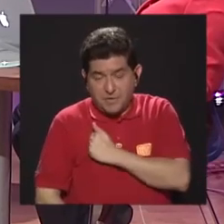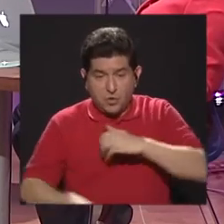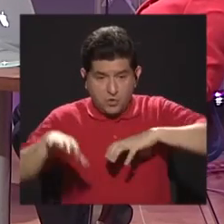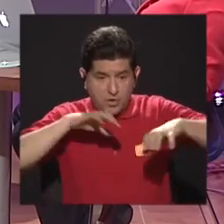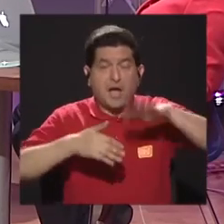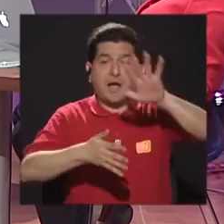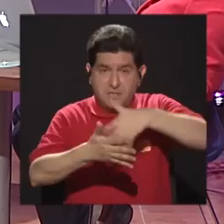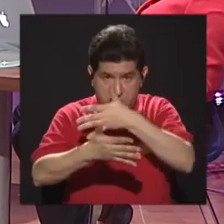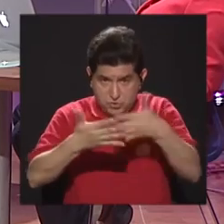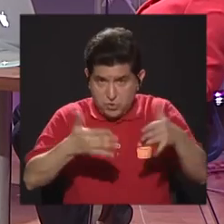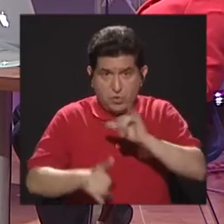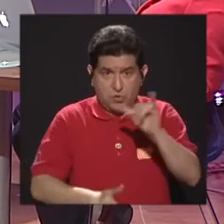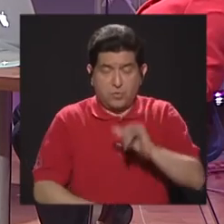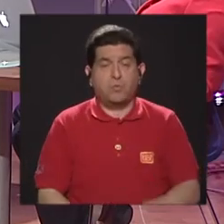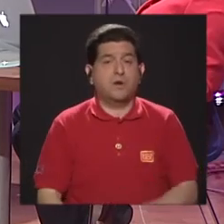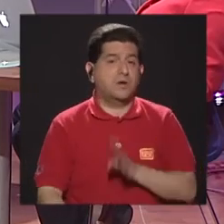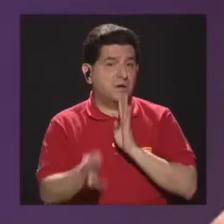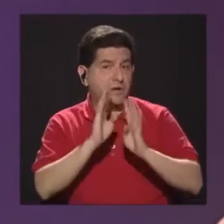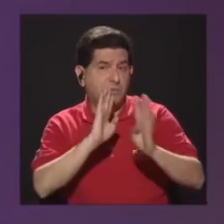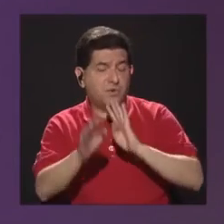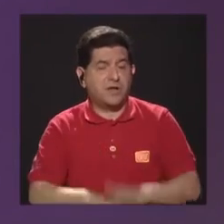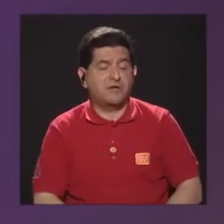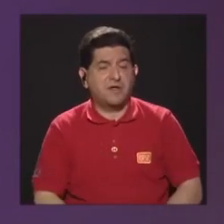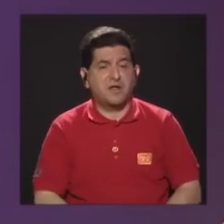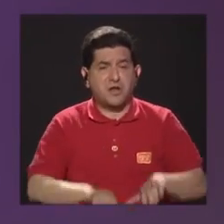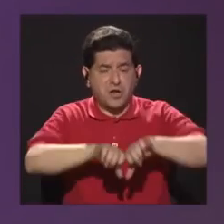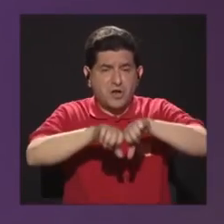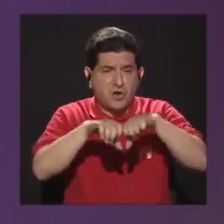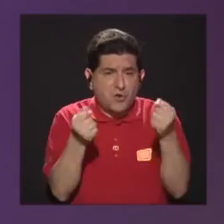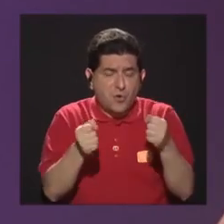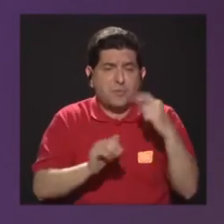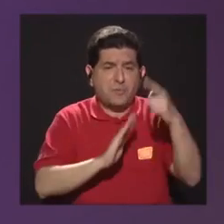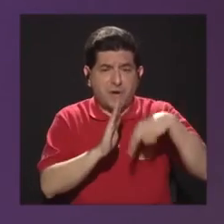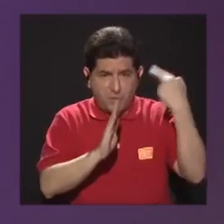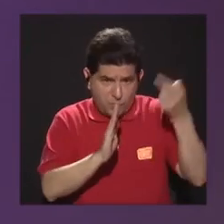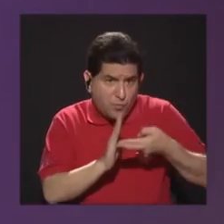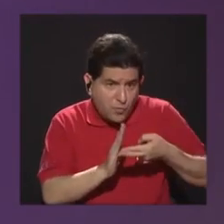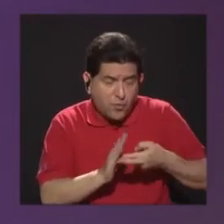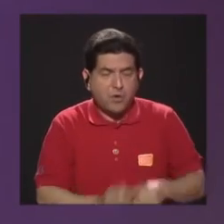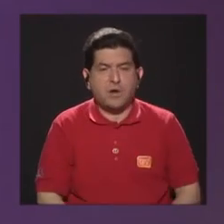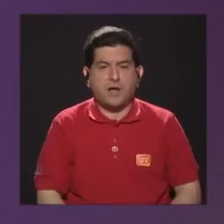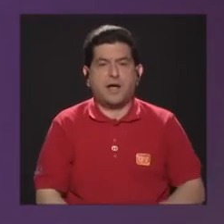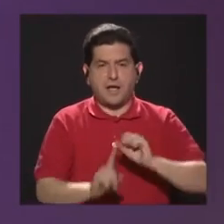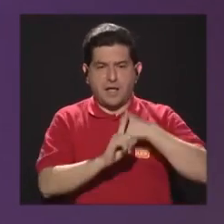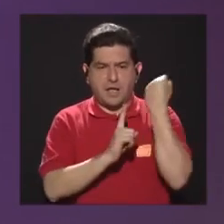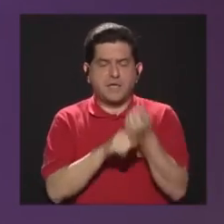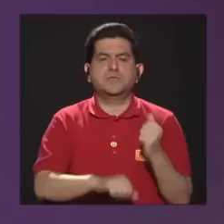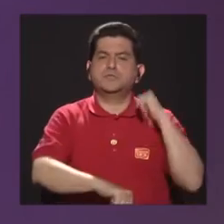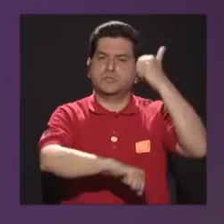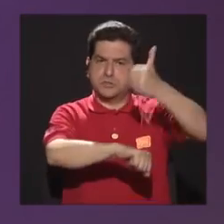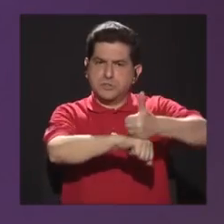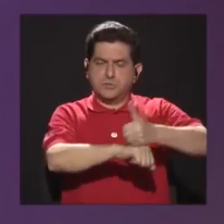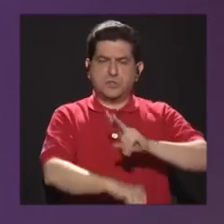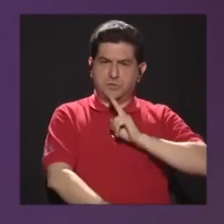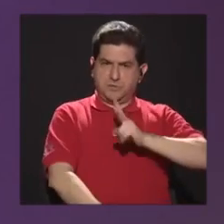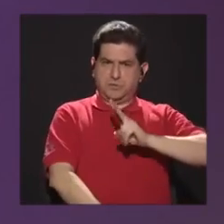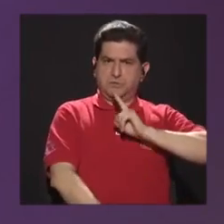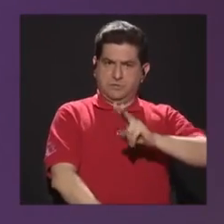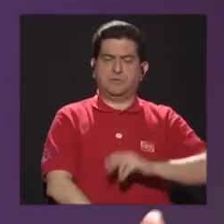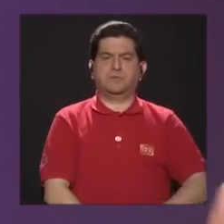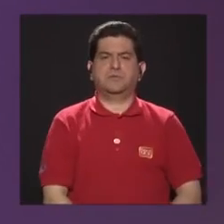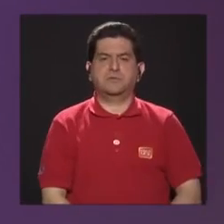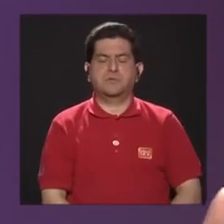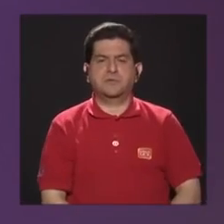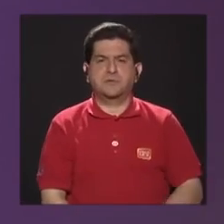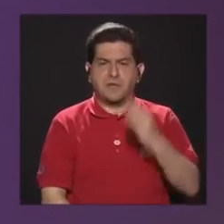mismas agendas, pues estamos hablando exactamente de que hay que ir rompiendo con ciertos roles de género, hay que ir creando condiciones reales de